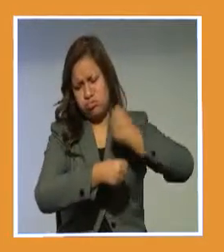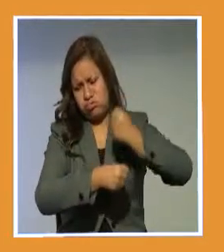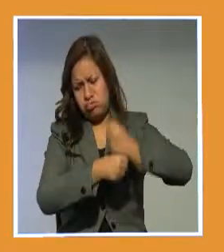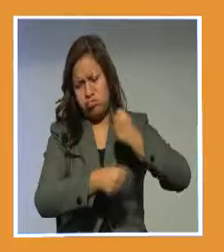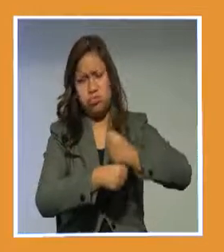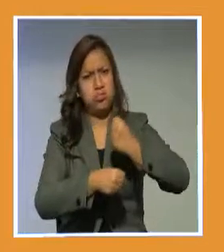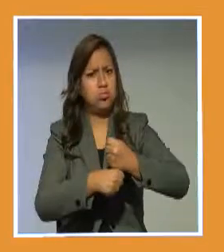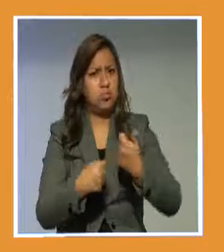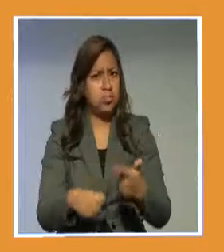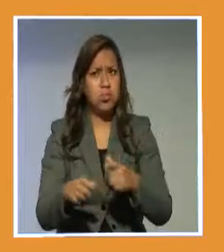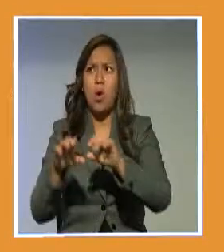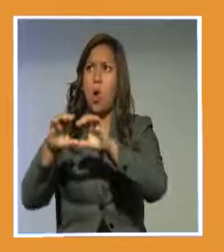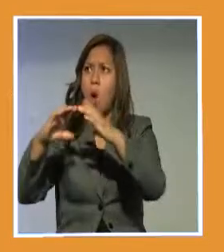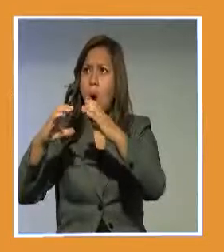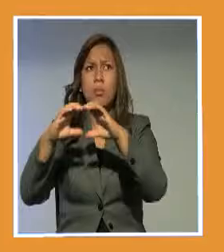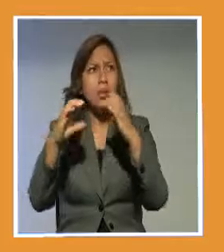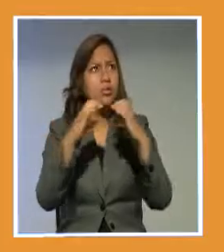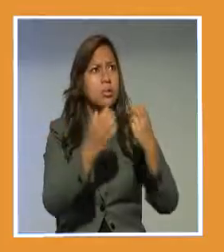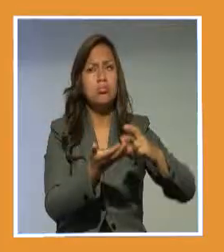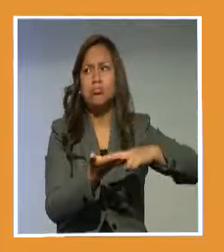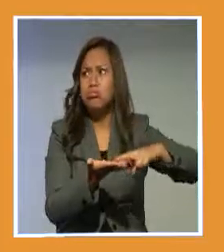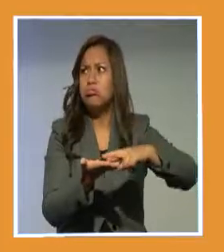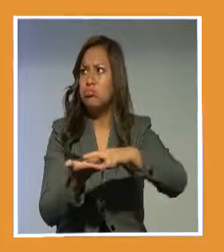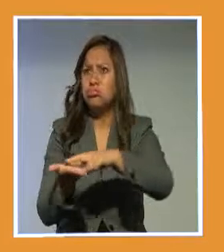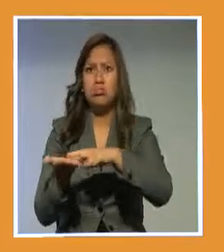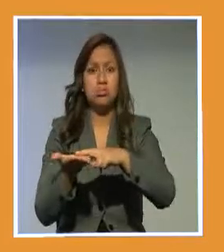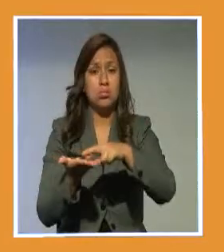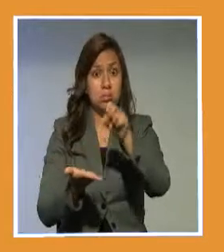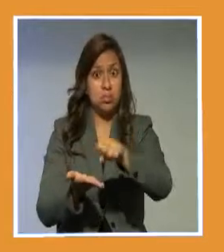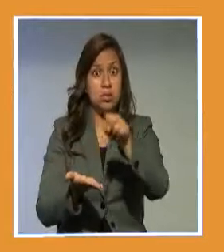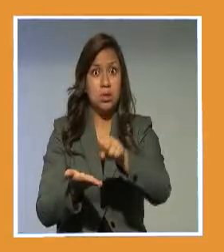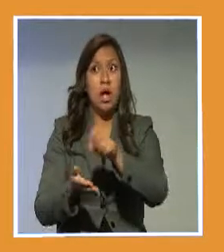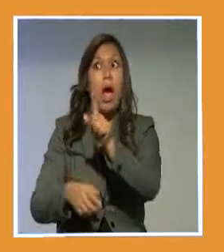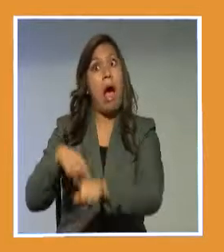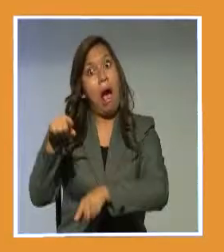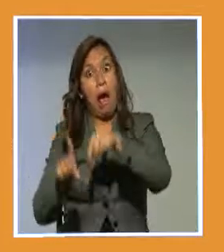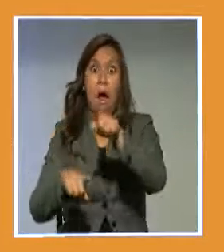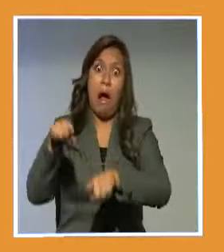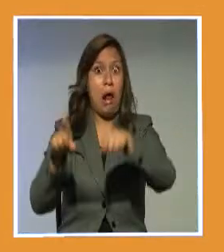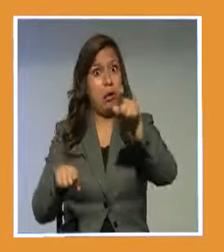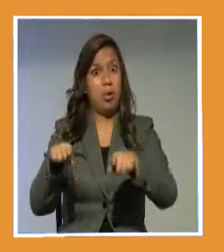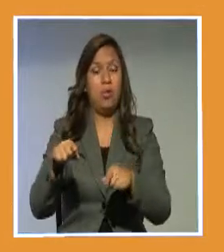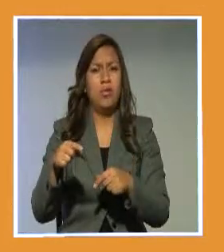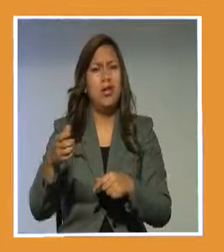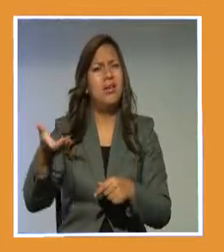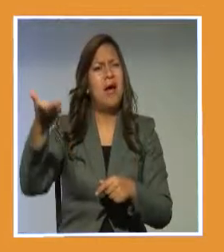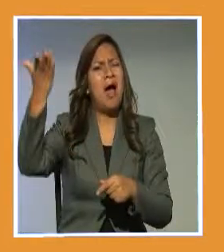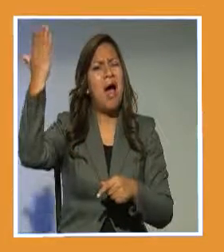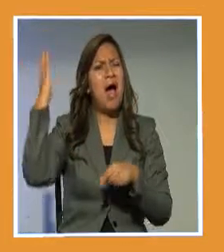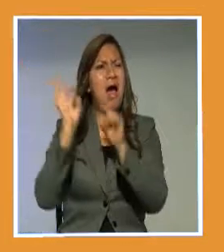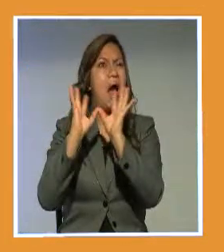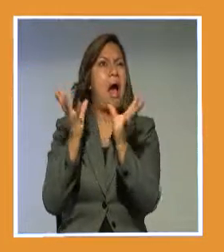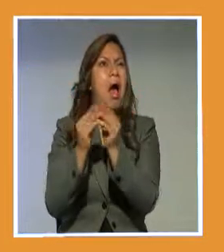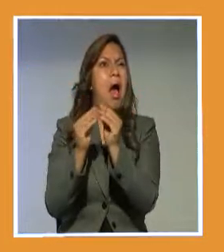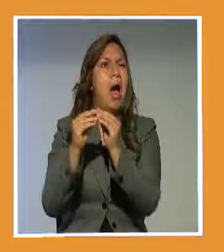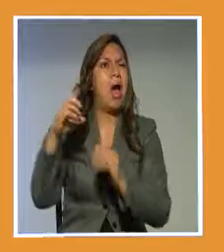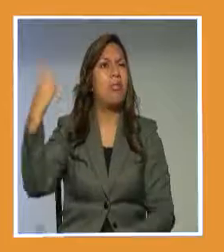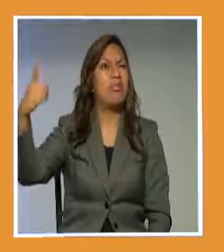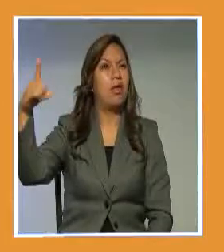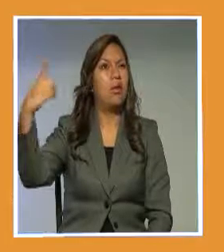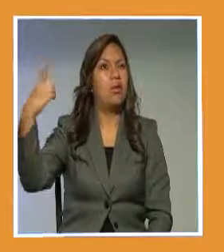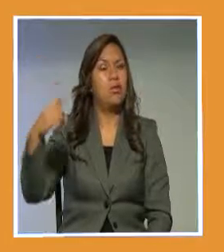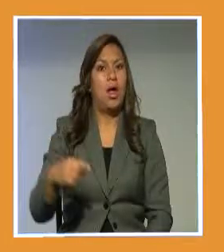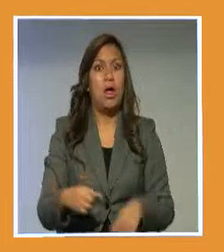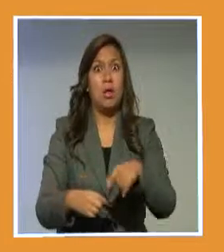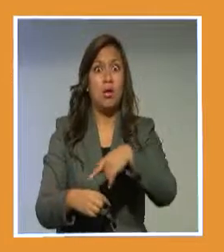hubo sesión de comisiones, y hay algunos que sí extrañan que el Congreso, en el que prácticamente antes de Navidad se despedían, hasta mediados